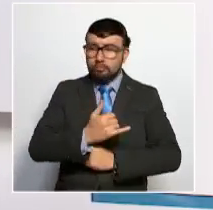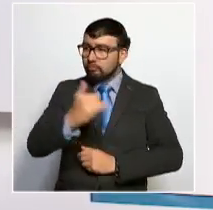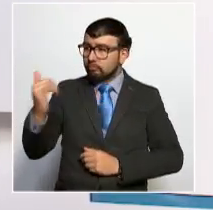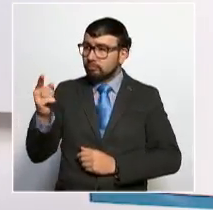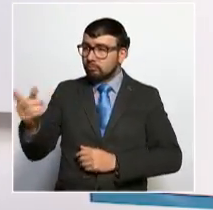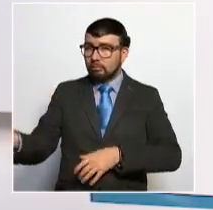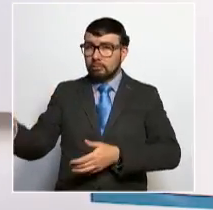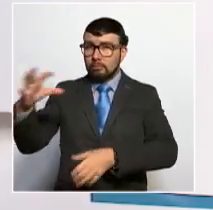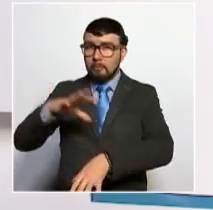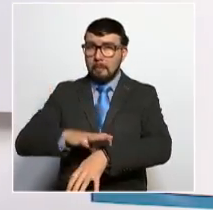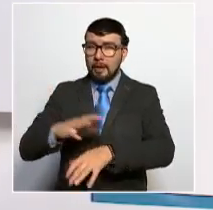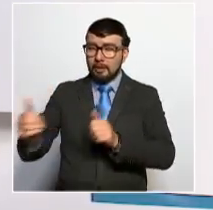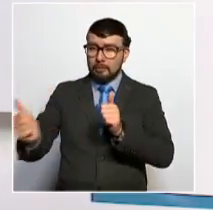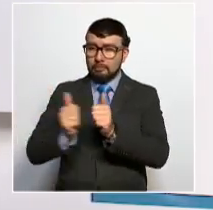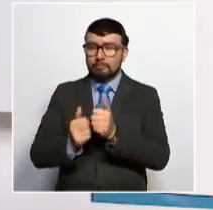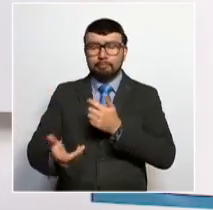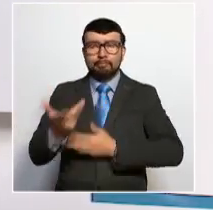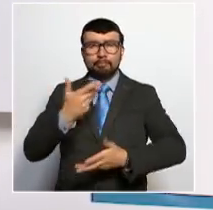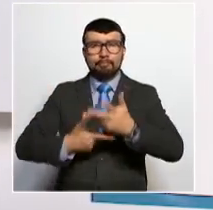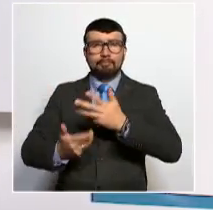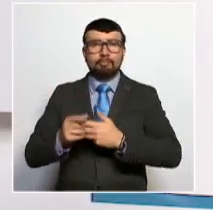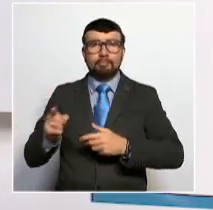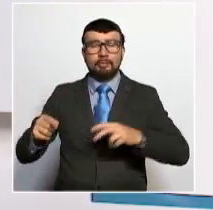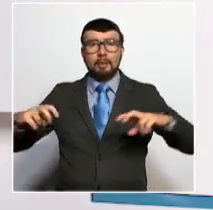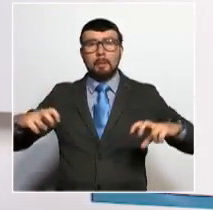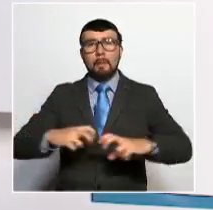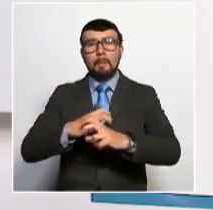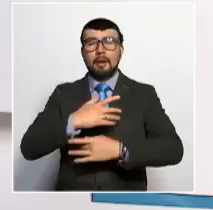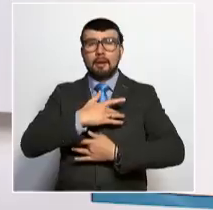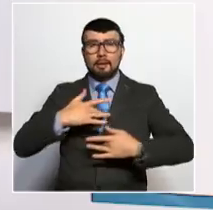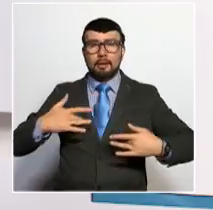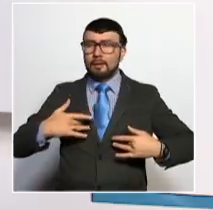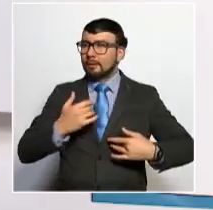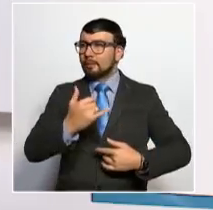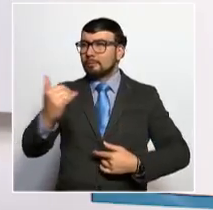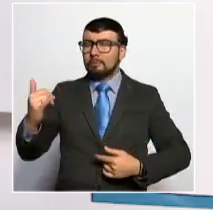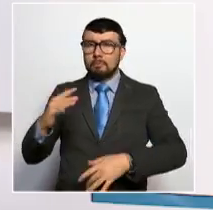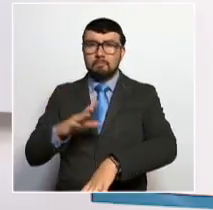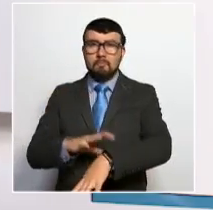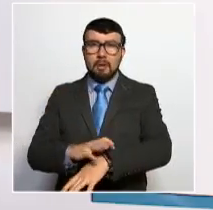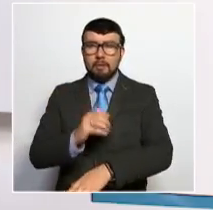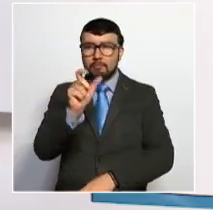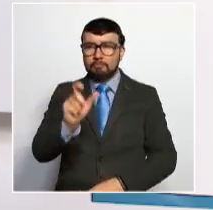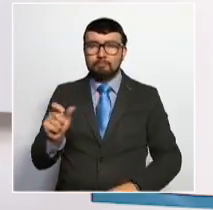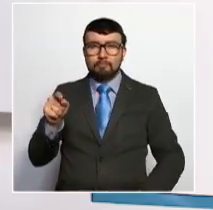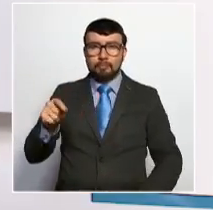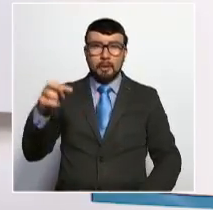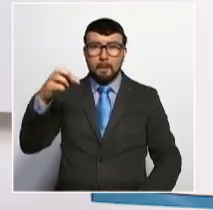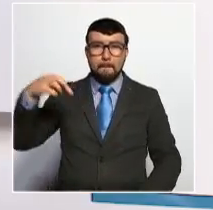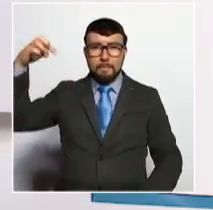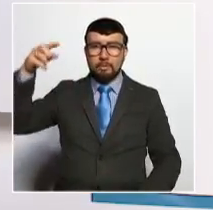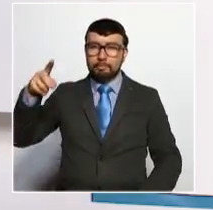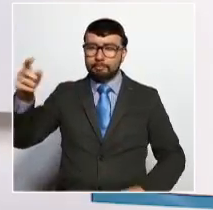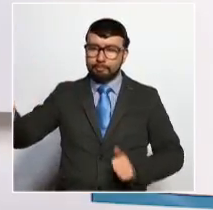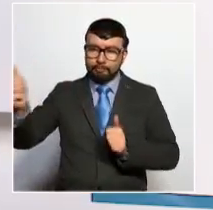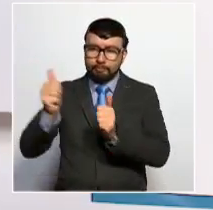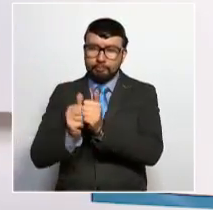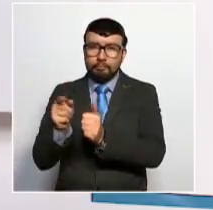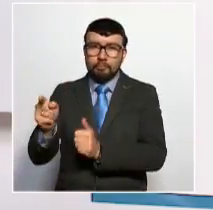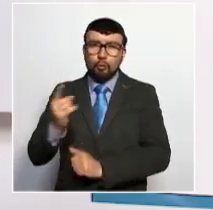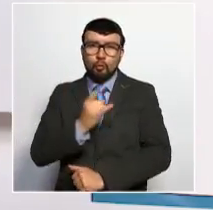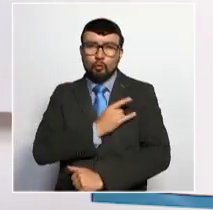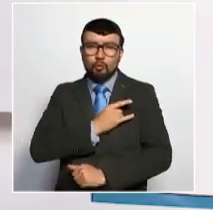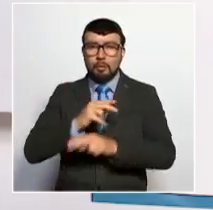apoyan en el Parque de la Salud y otros médicos y profesionales que nos apoyan a través de la Universidad Manizales y